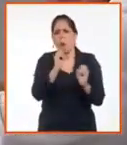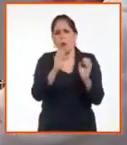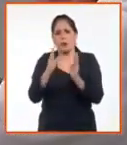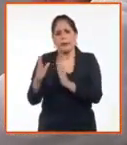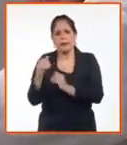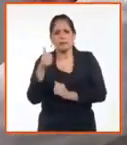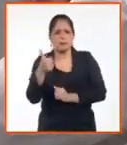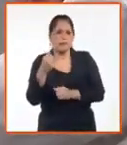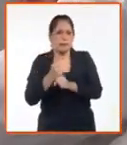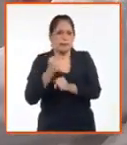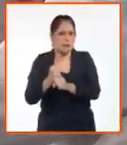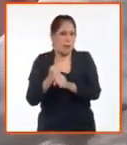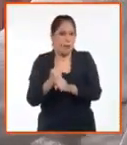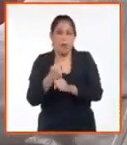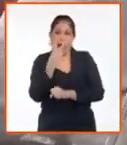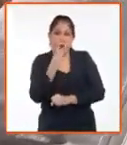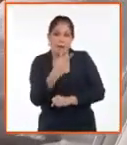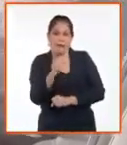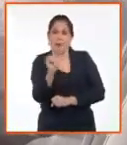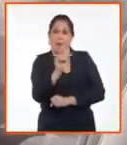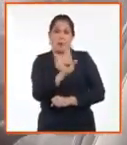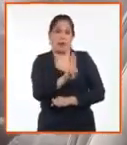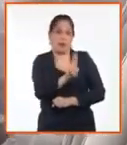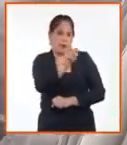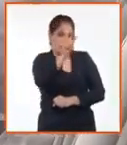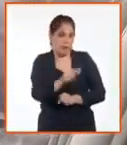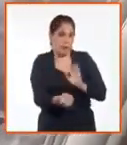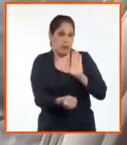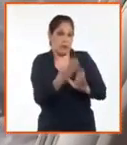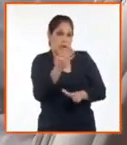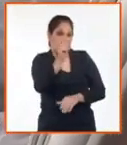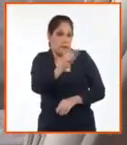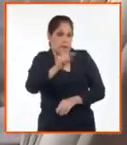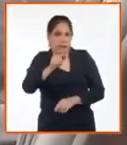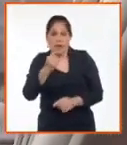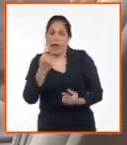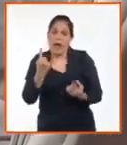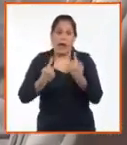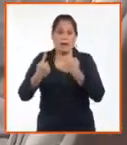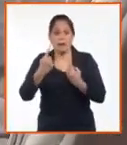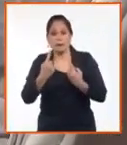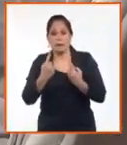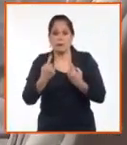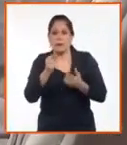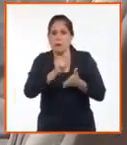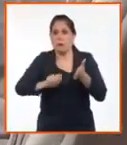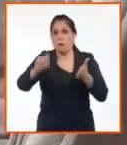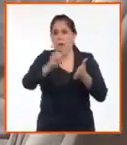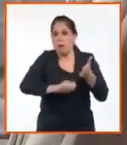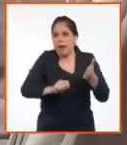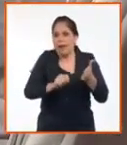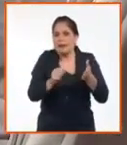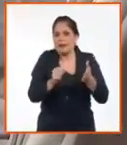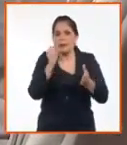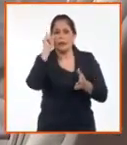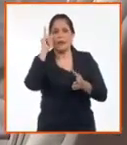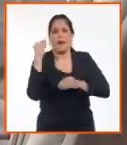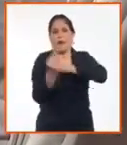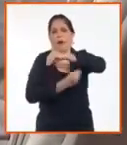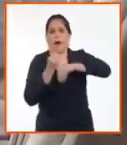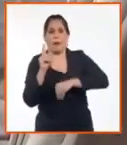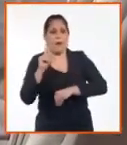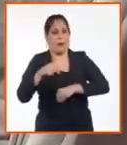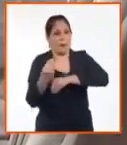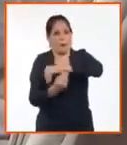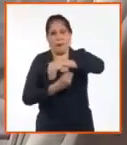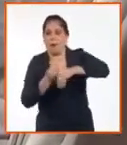poder atender también las urgencias porque a veces y la planificación es idea si hay que cambiar de inmediato porque hay